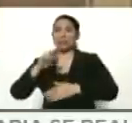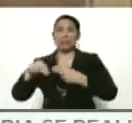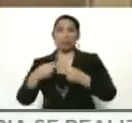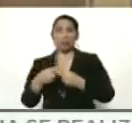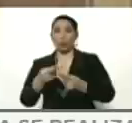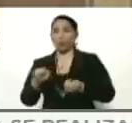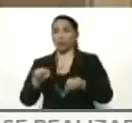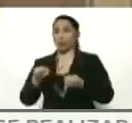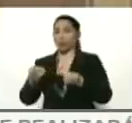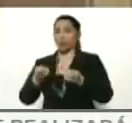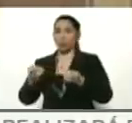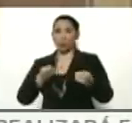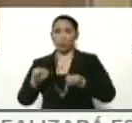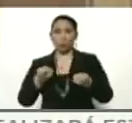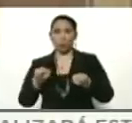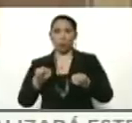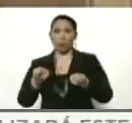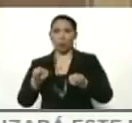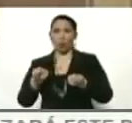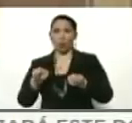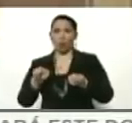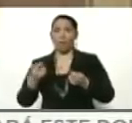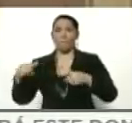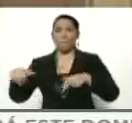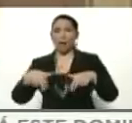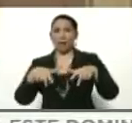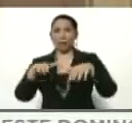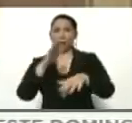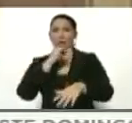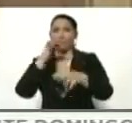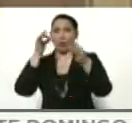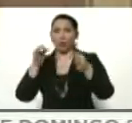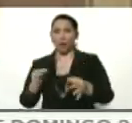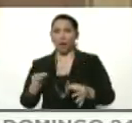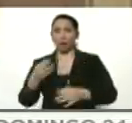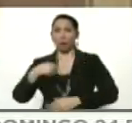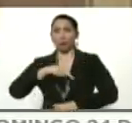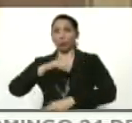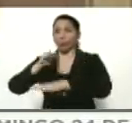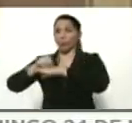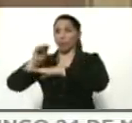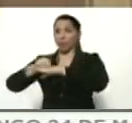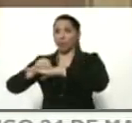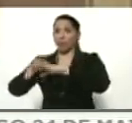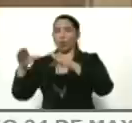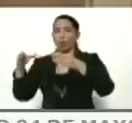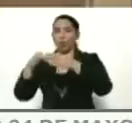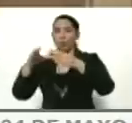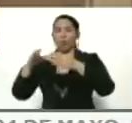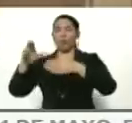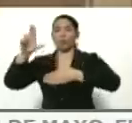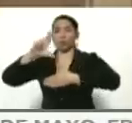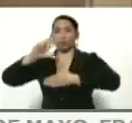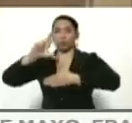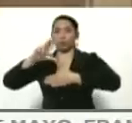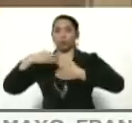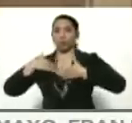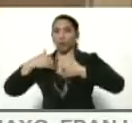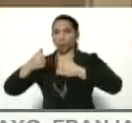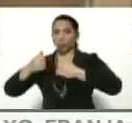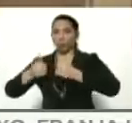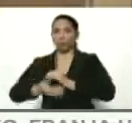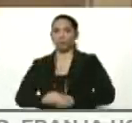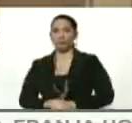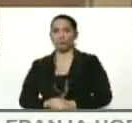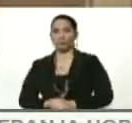a través de pasos informales. Es por ello que pedimos a la Organización Panamericana de la Salud